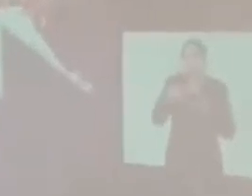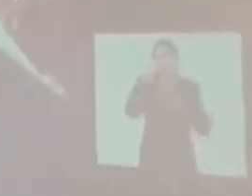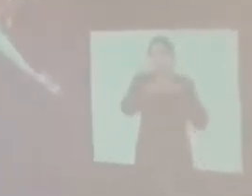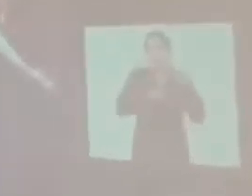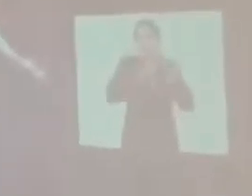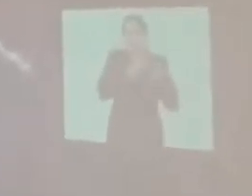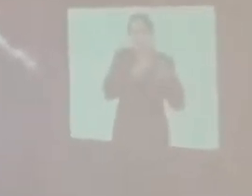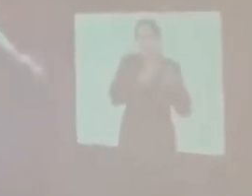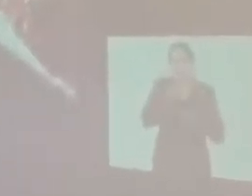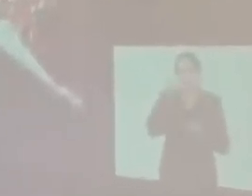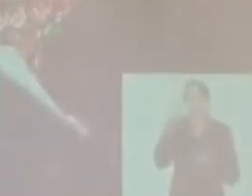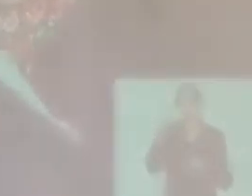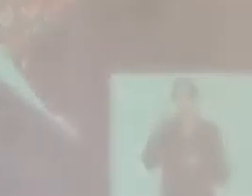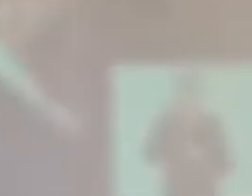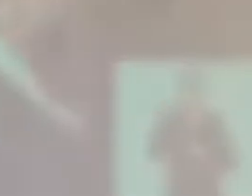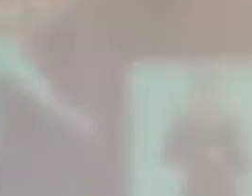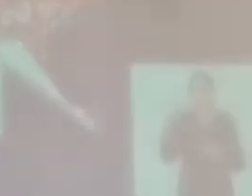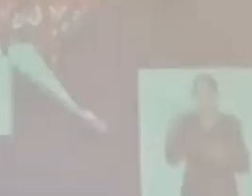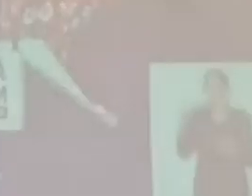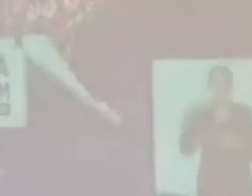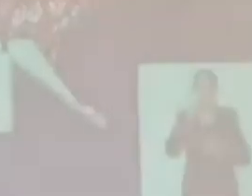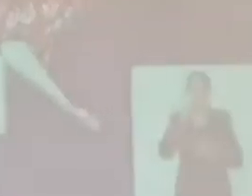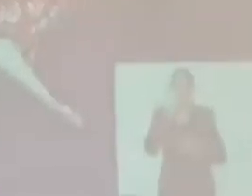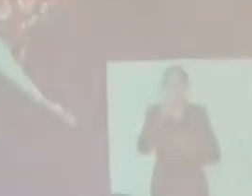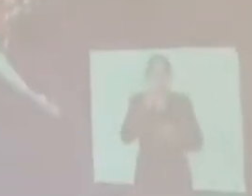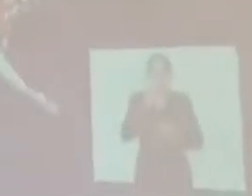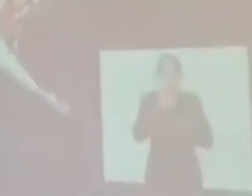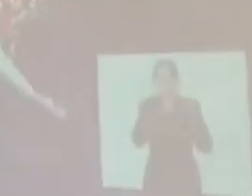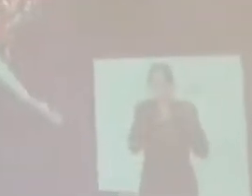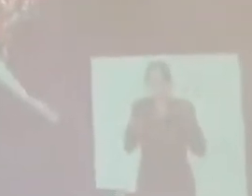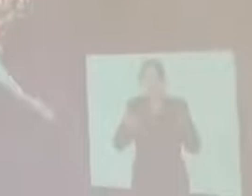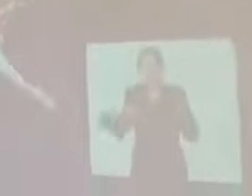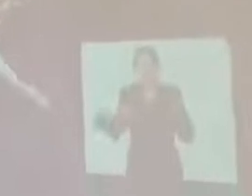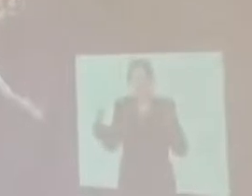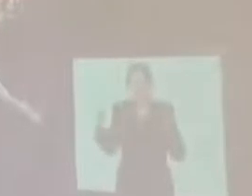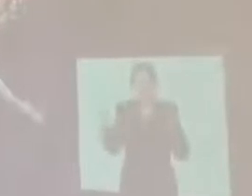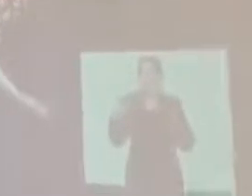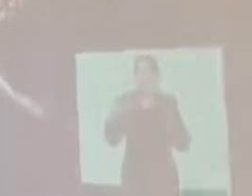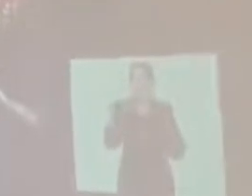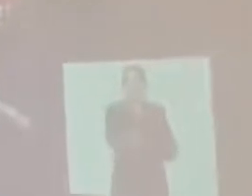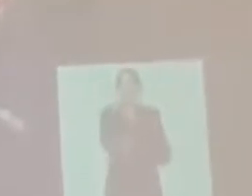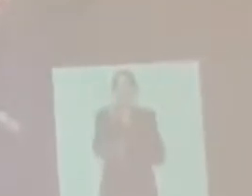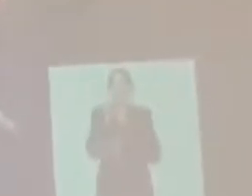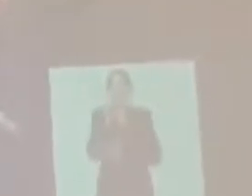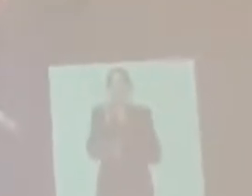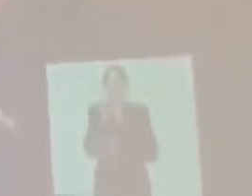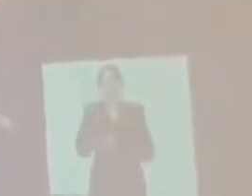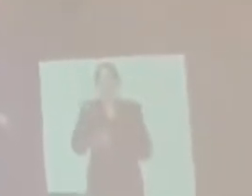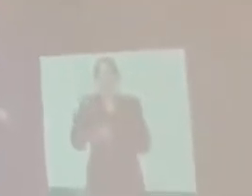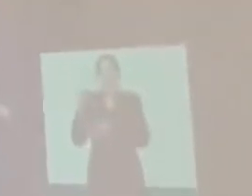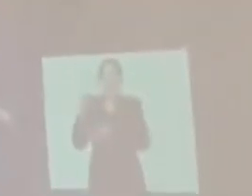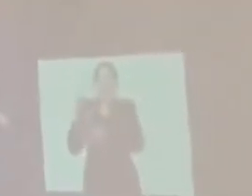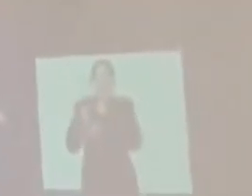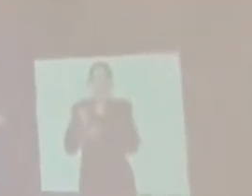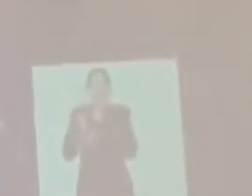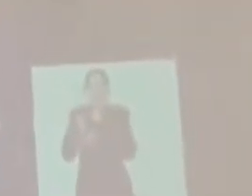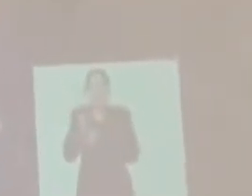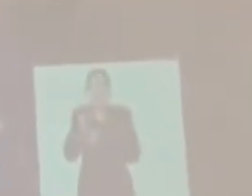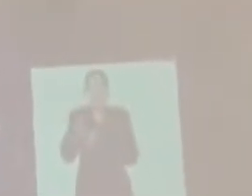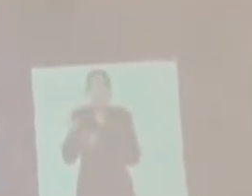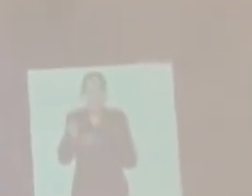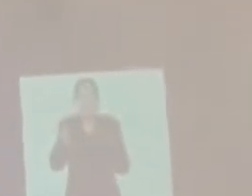para 1.2 millones de niños y niñas que estudian de preescolar a secundaria pública. Y entre septiembre de 2019 y